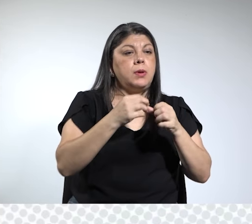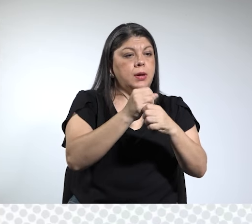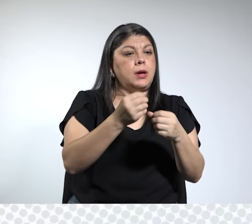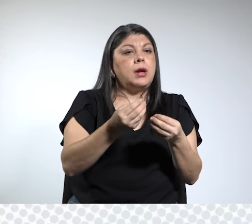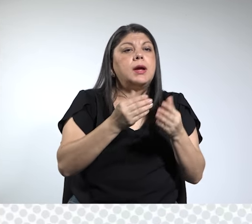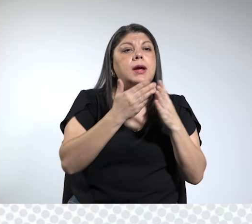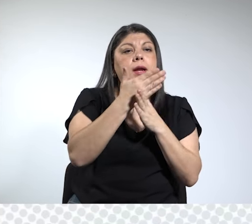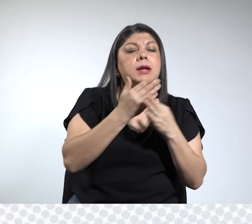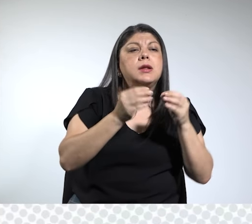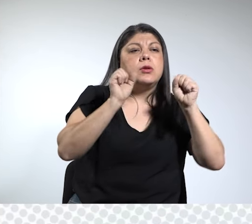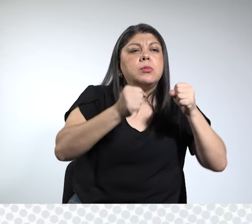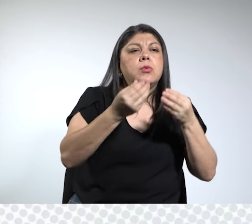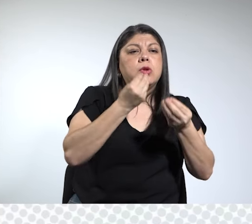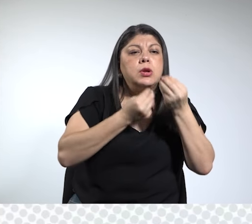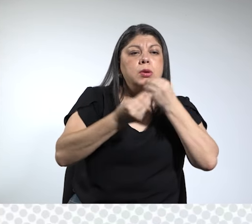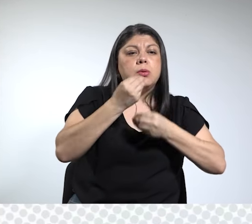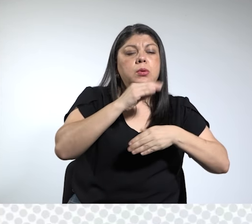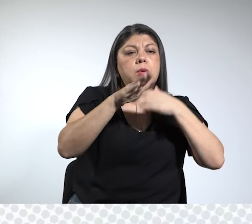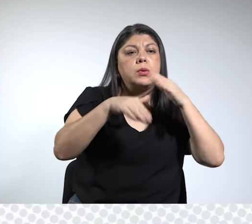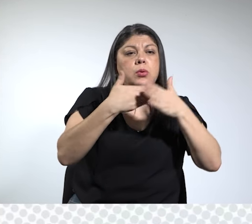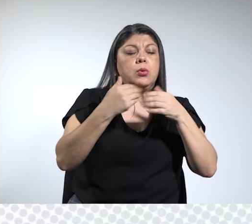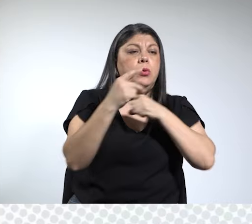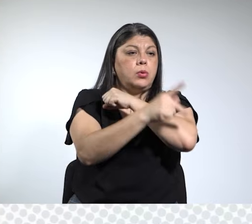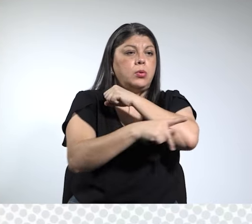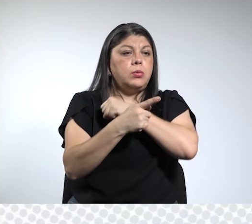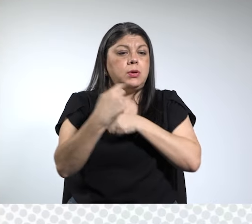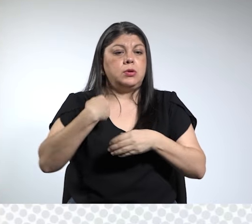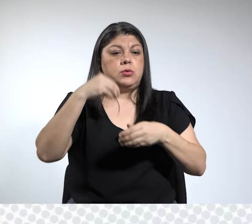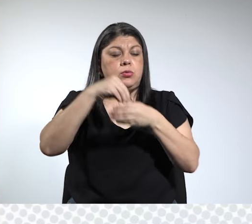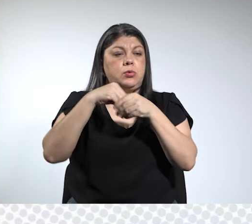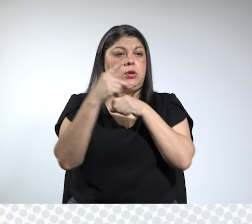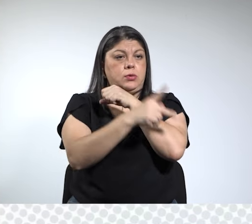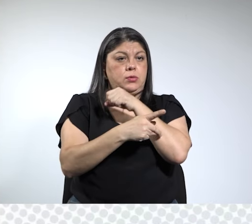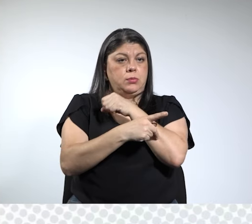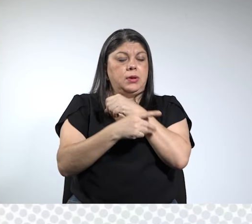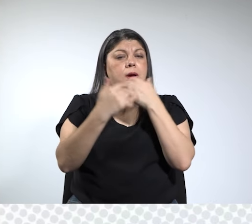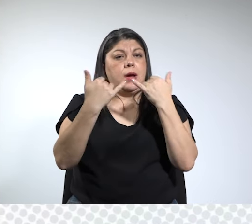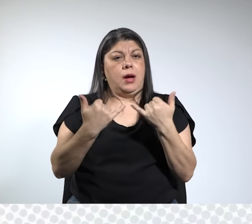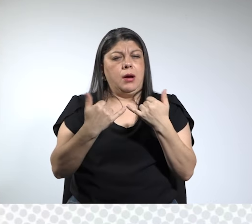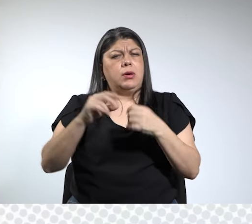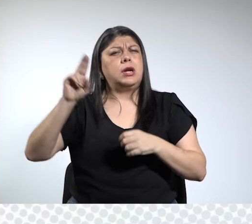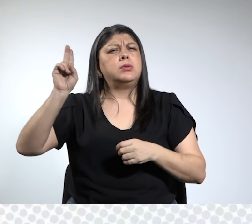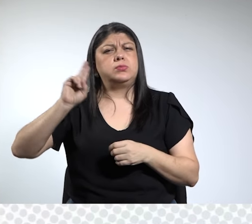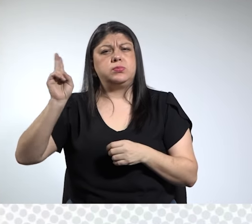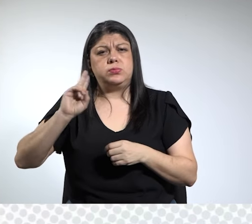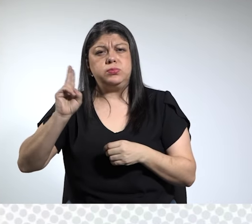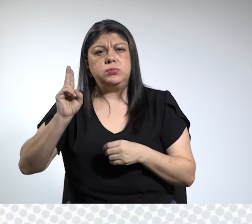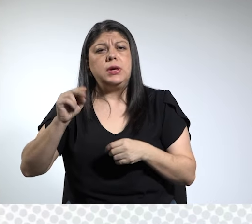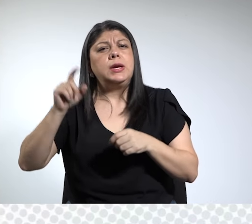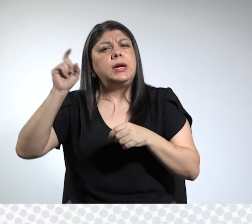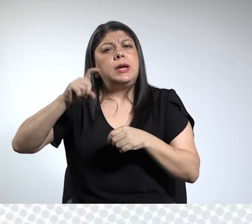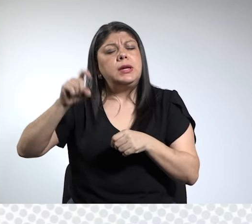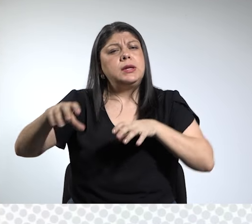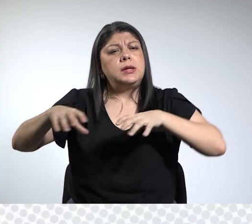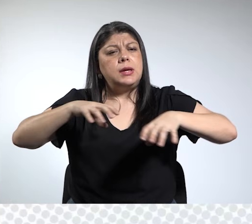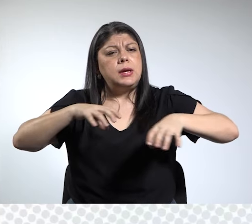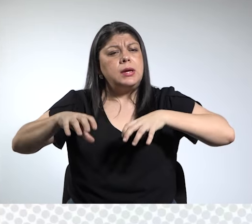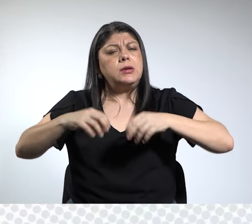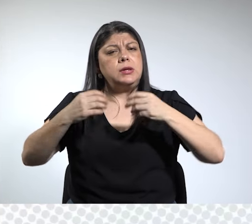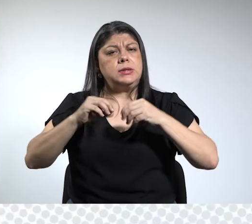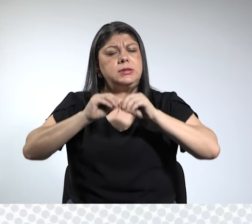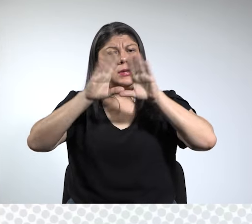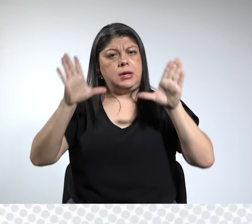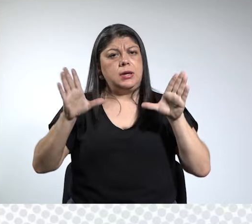seguridad alimentaria, don Luis, de los países, incluido el nuestro, es hoy más que nunca una urgencia que requiere acciones